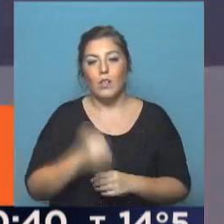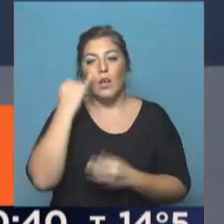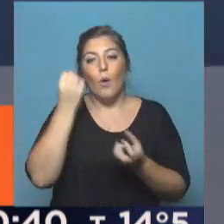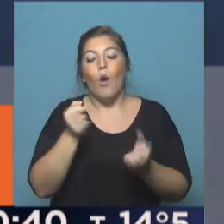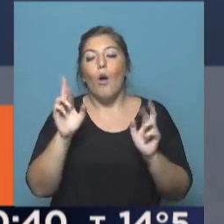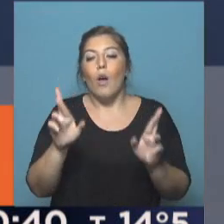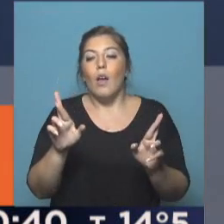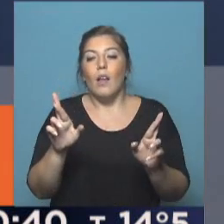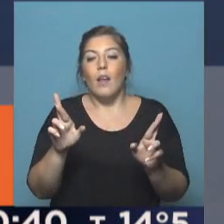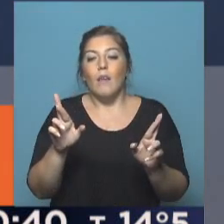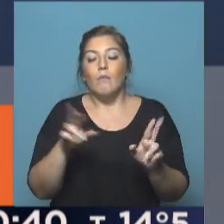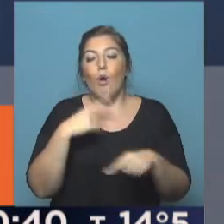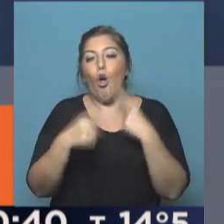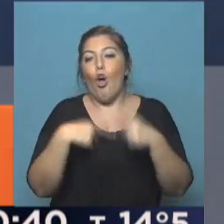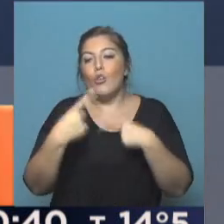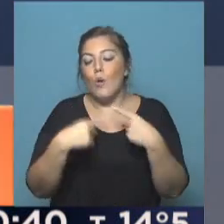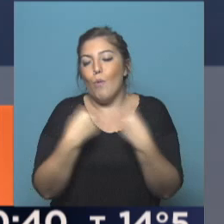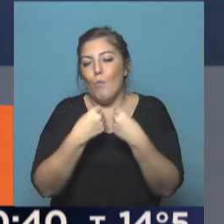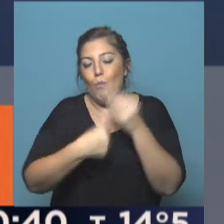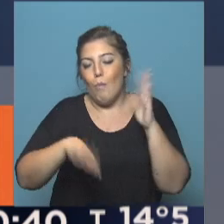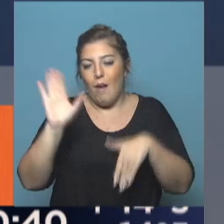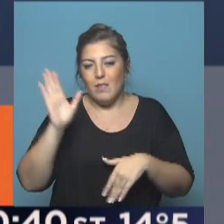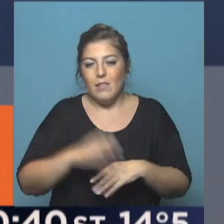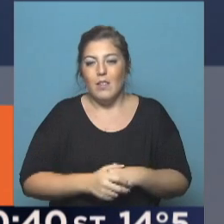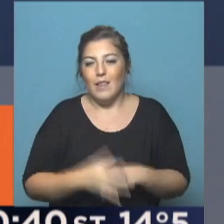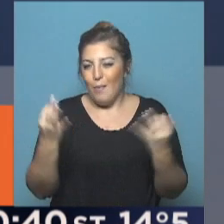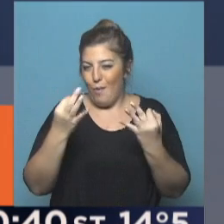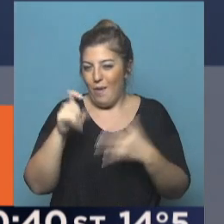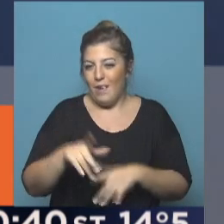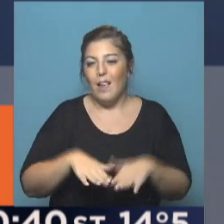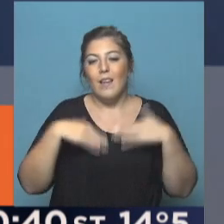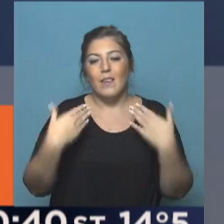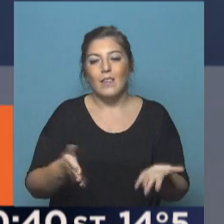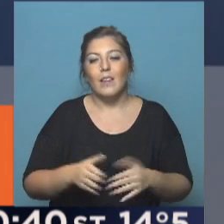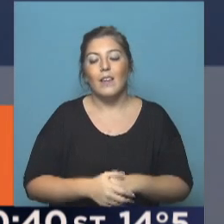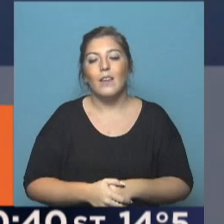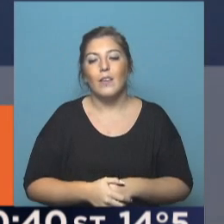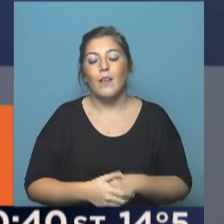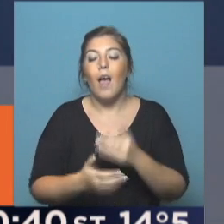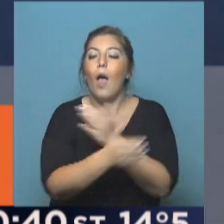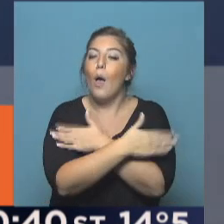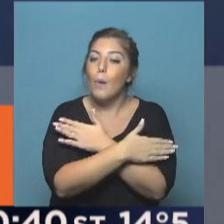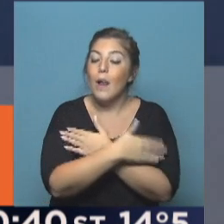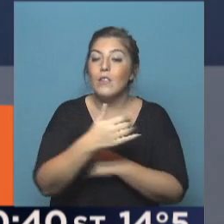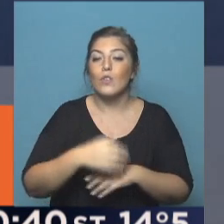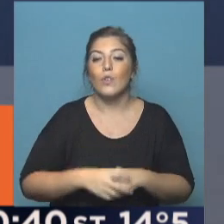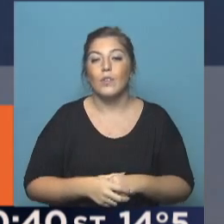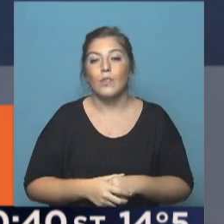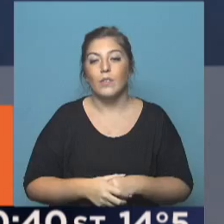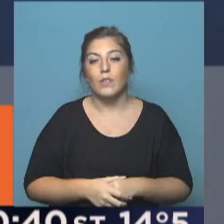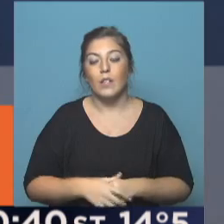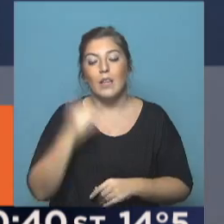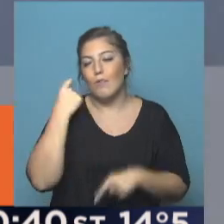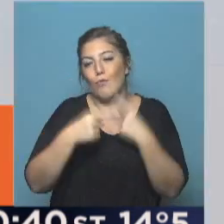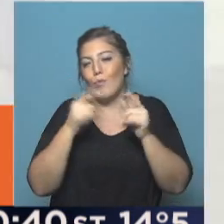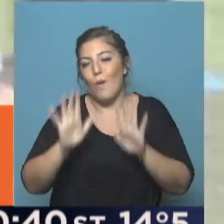espero que sigas marcando mucho más. Estás muy bien, ¿eh? Así que te mando un abrazo papá y bueno, seguí